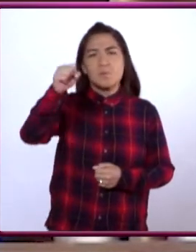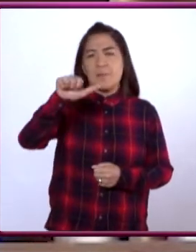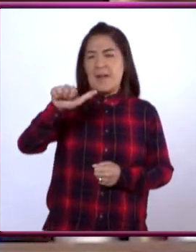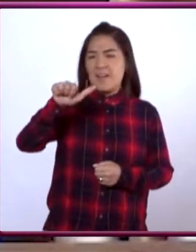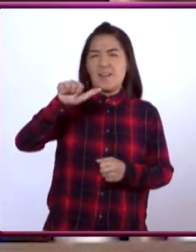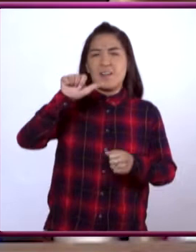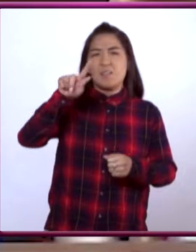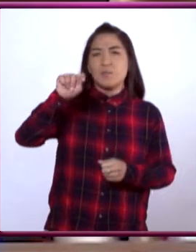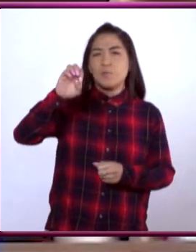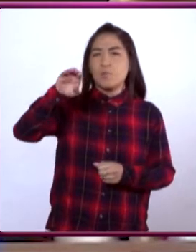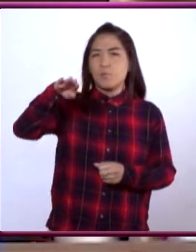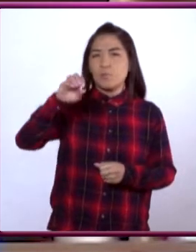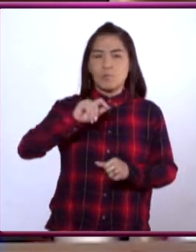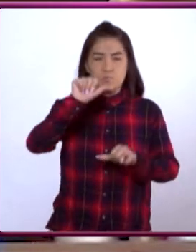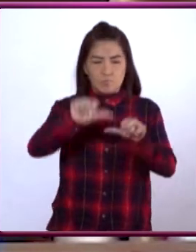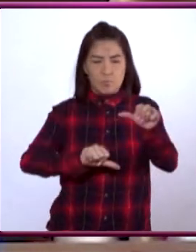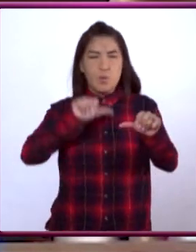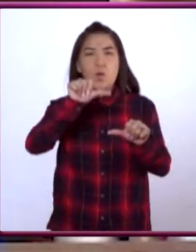en general,